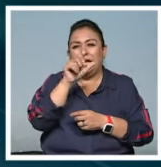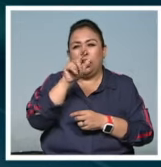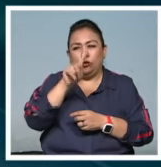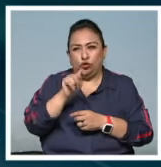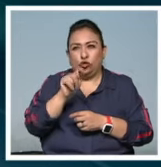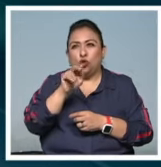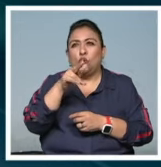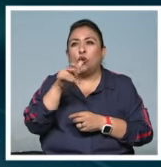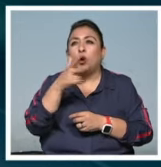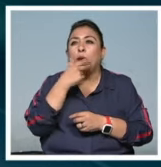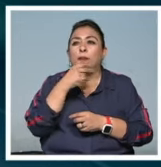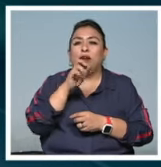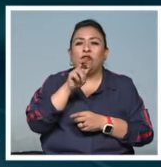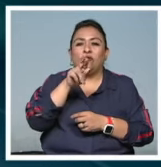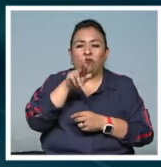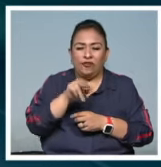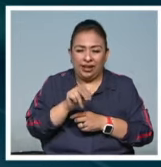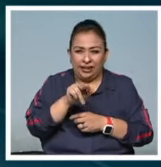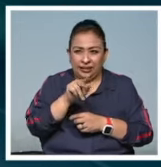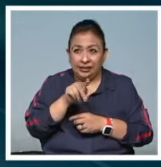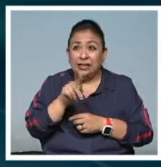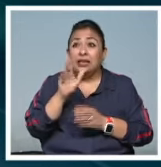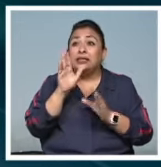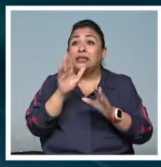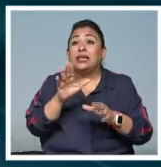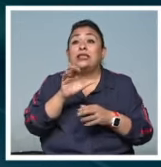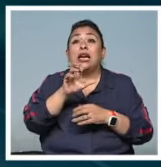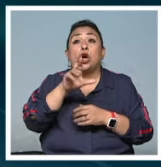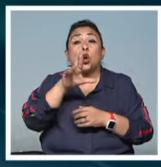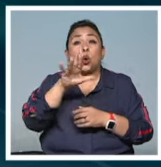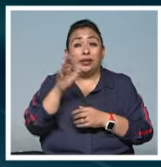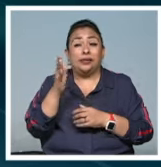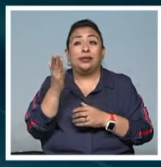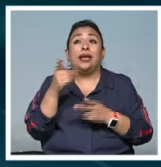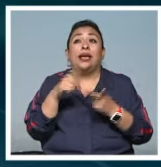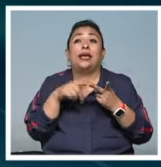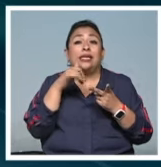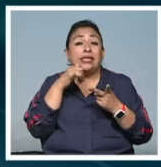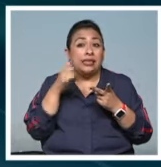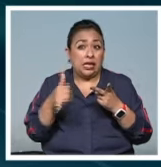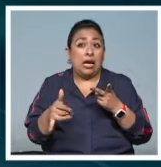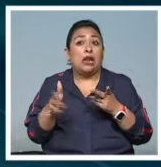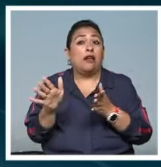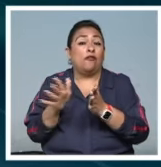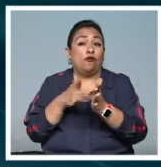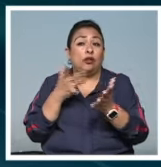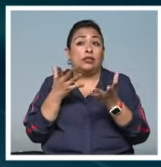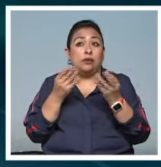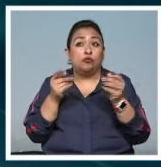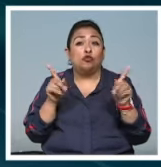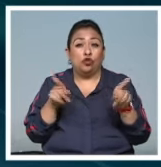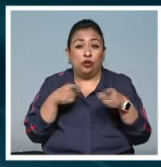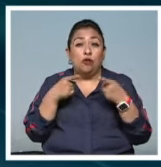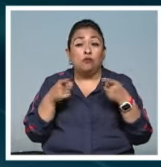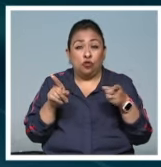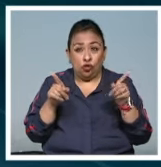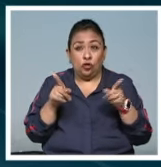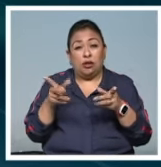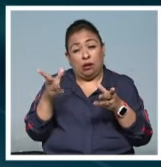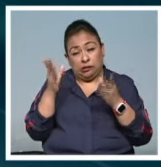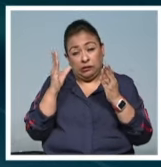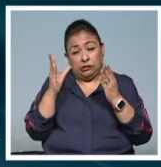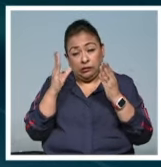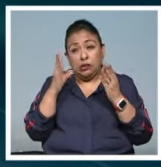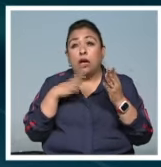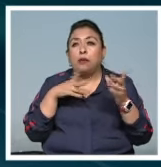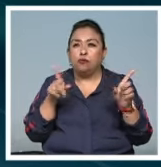austro-húngaro Franz von Suppé, que se educa en Croacia, en Italia, con mucha influencia de estos músicos, y que